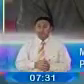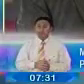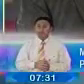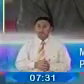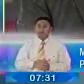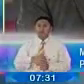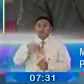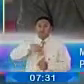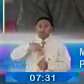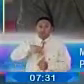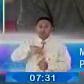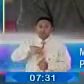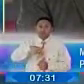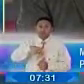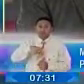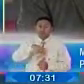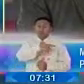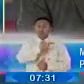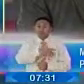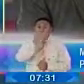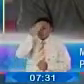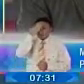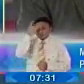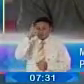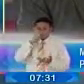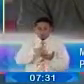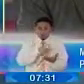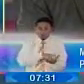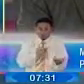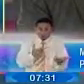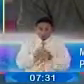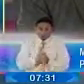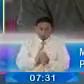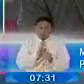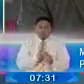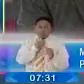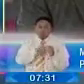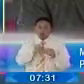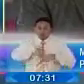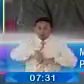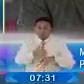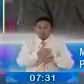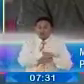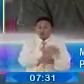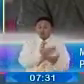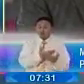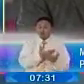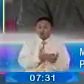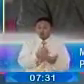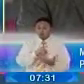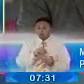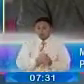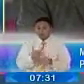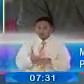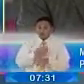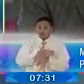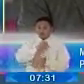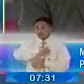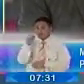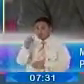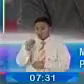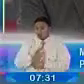hecho que supone de que tienen conocimiento del proyecto, porque participaron, hicieron una oferta en el proyecto y obviamente no fueron calificados